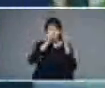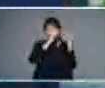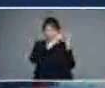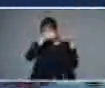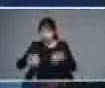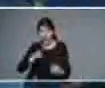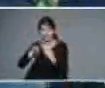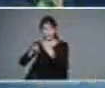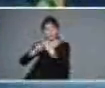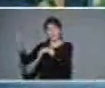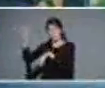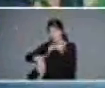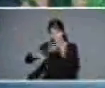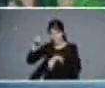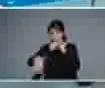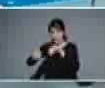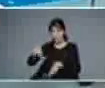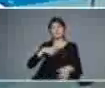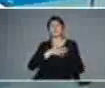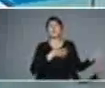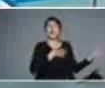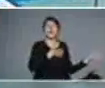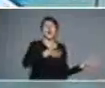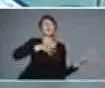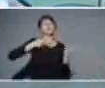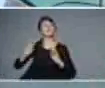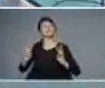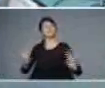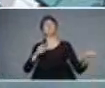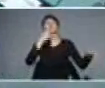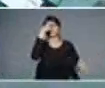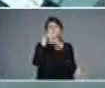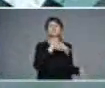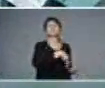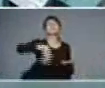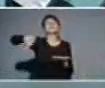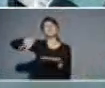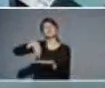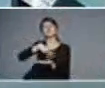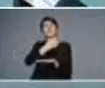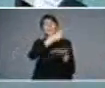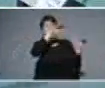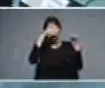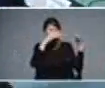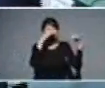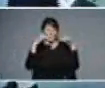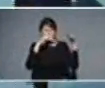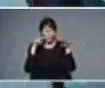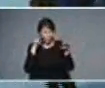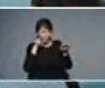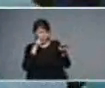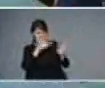autopistas el baile del vivo yo lo sé bailar llega la calima y ya no veo